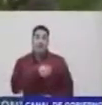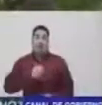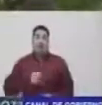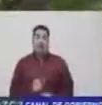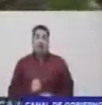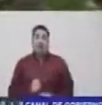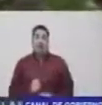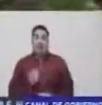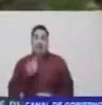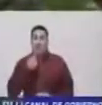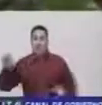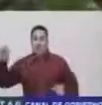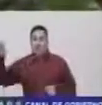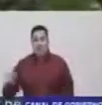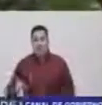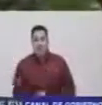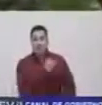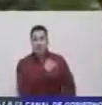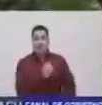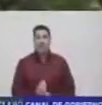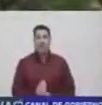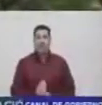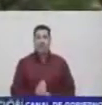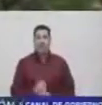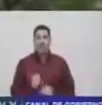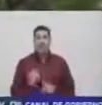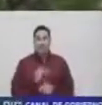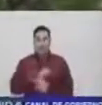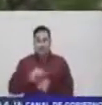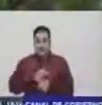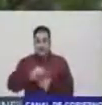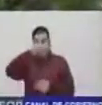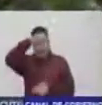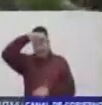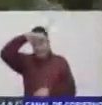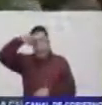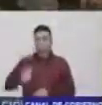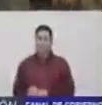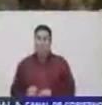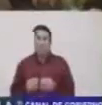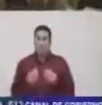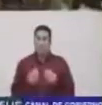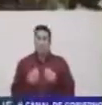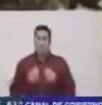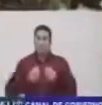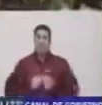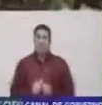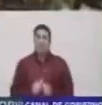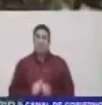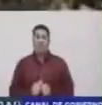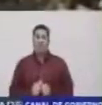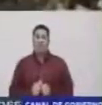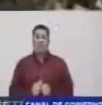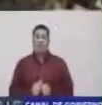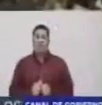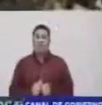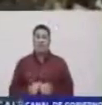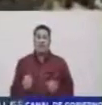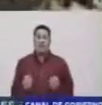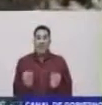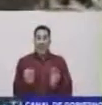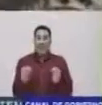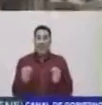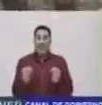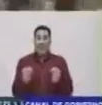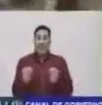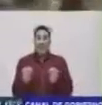Quiero comentarles que en el pueblo Tutujil se practica varias artes. Tenemos lo